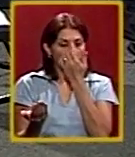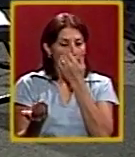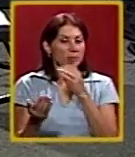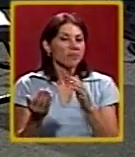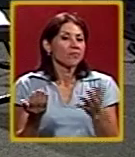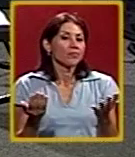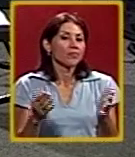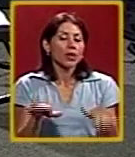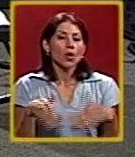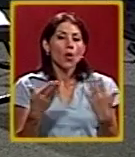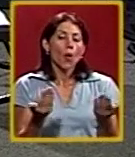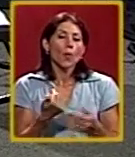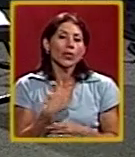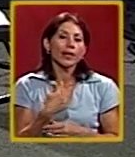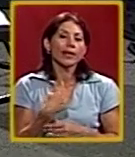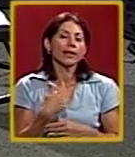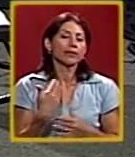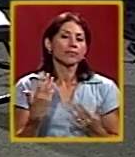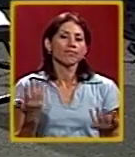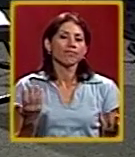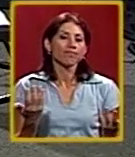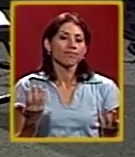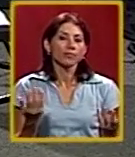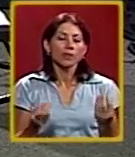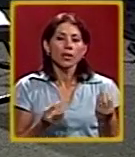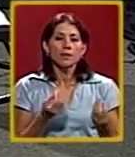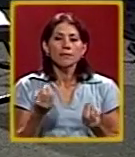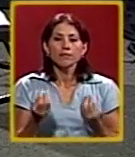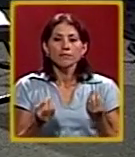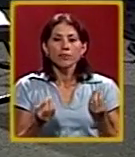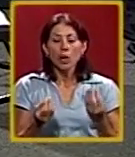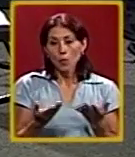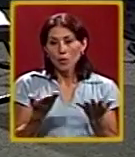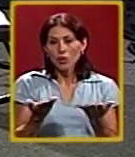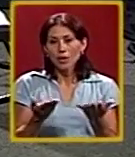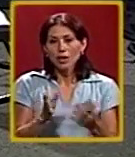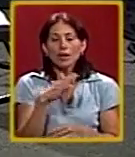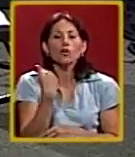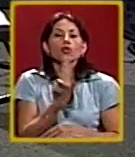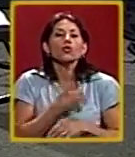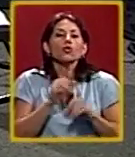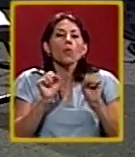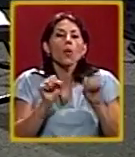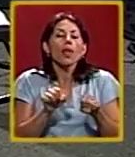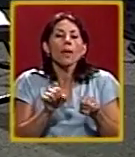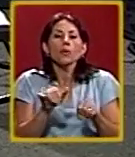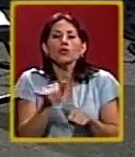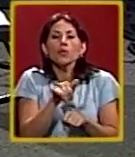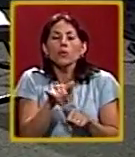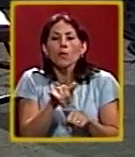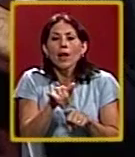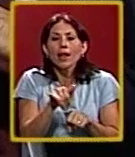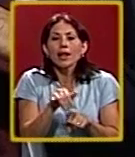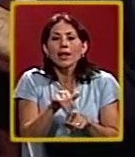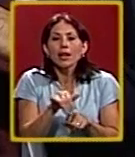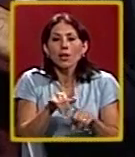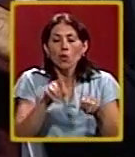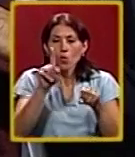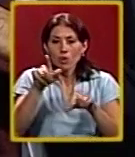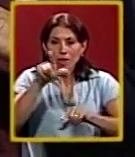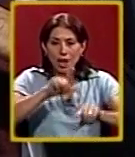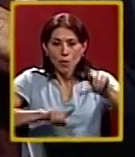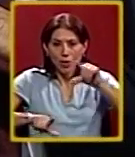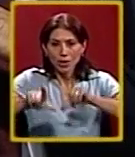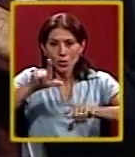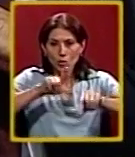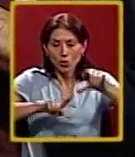¿qué le puedo decir? Que podamos servir como un laboratorio, yo sí también así lo veo, a